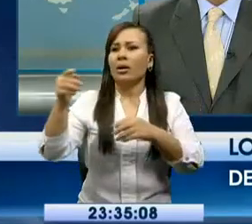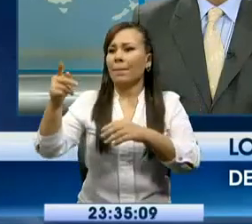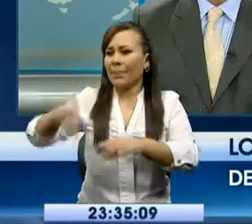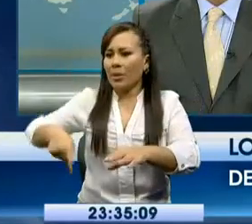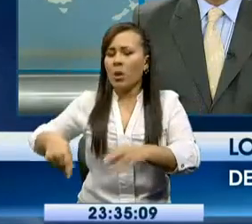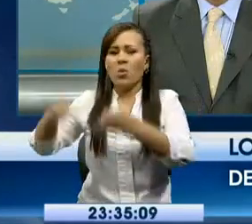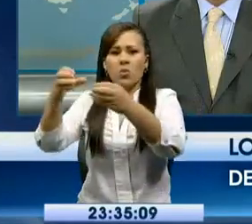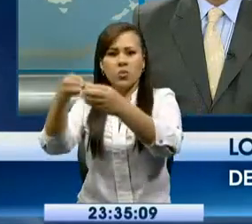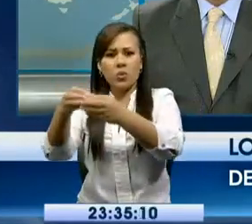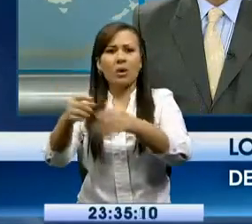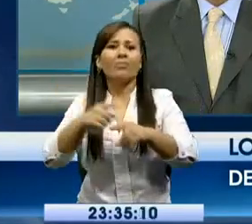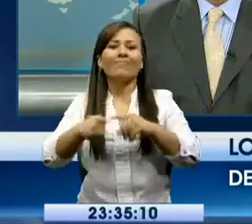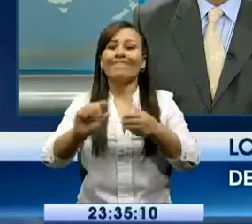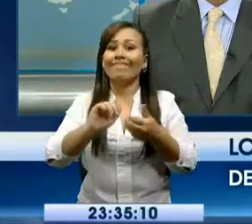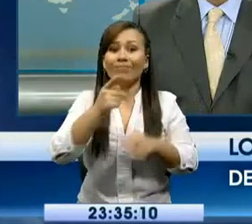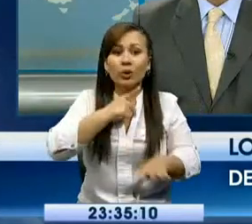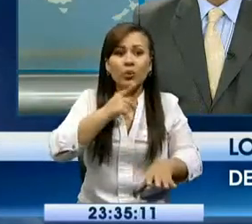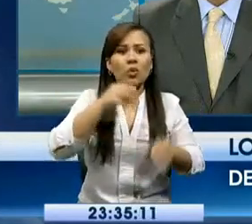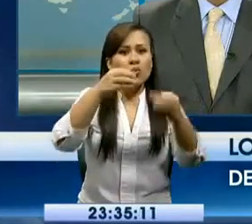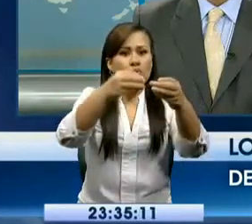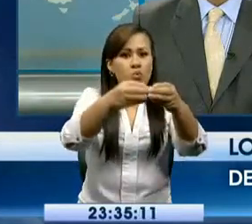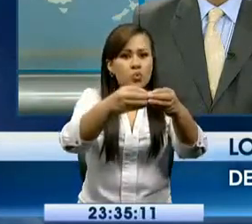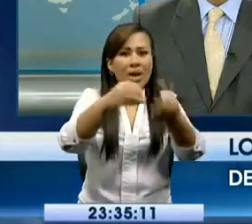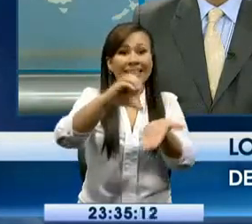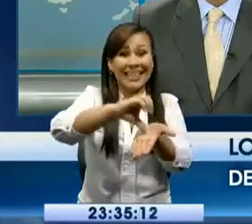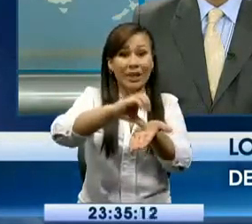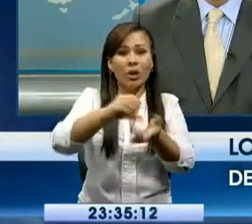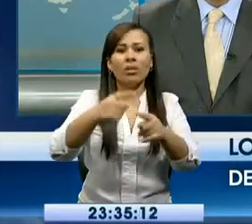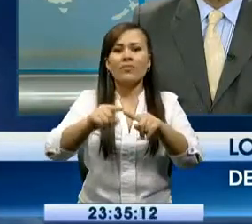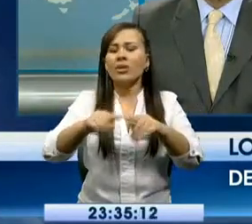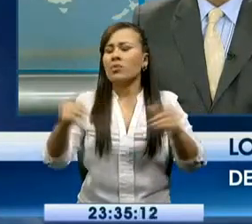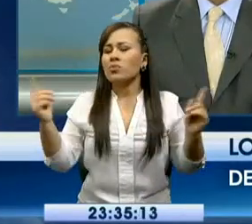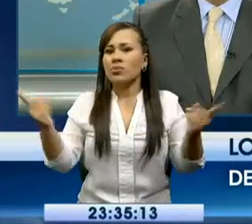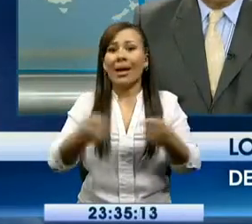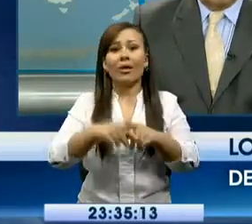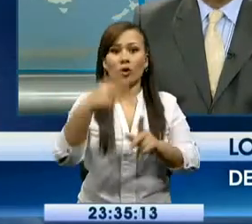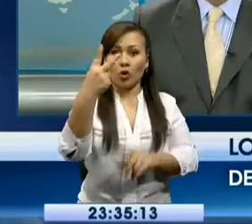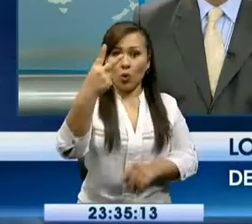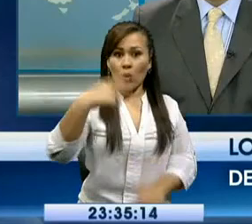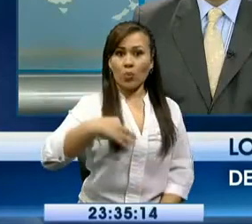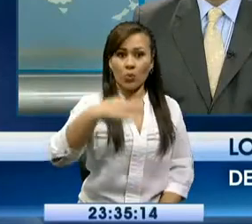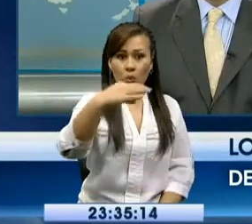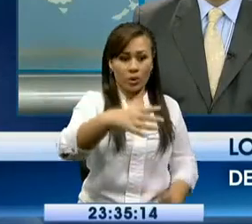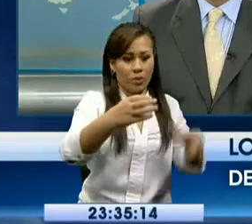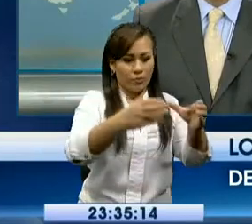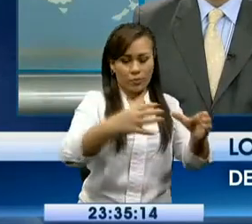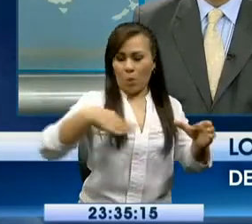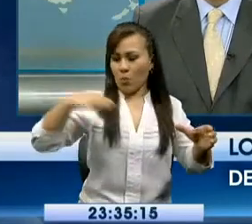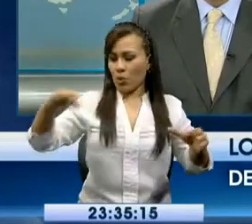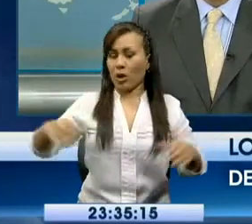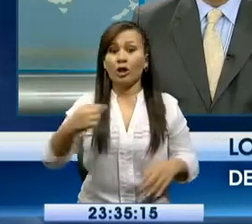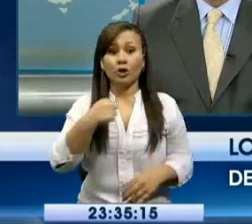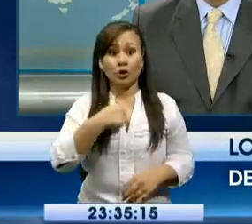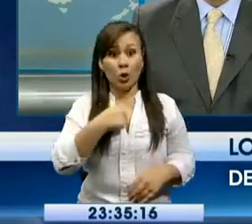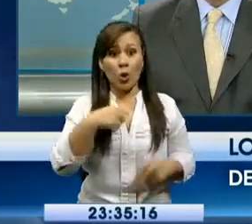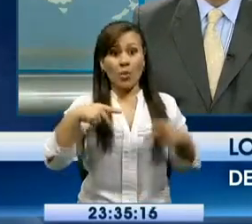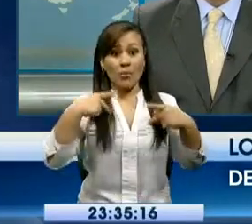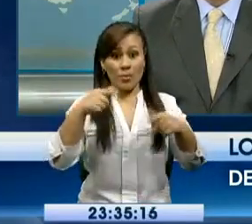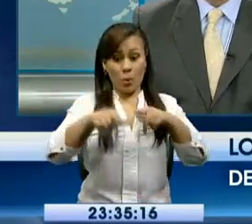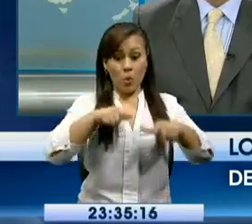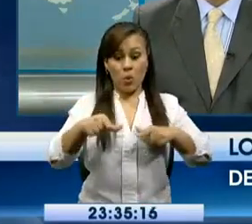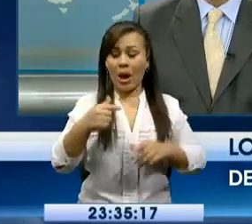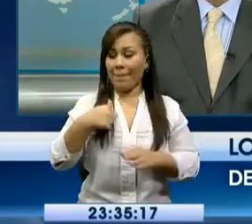de riesgo. Entonces, hay dos tipos de voluntariado, ¿no? ¿Verdad? Si yo vivo en un lugar y se cayó mi casa de al lado,